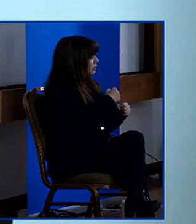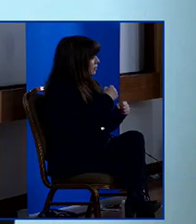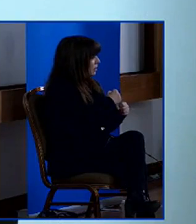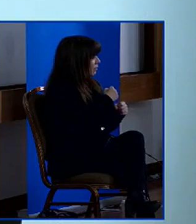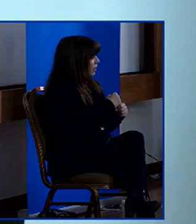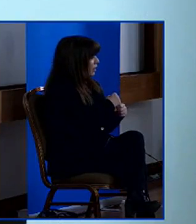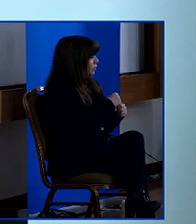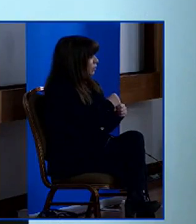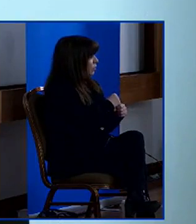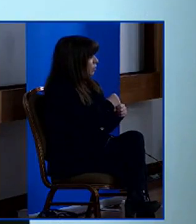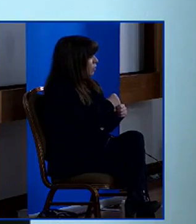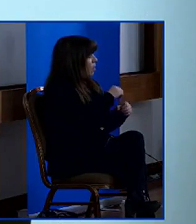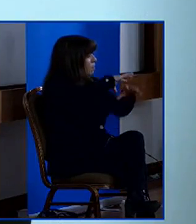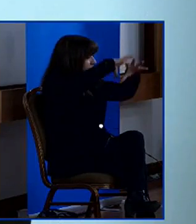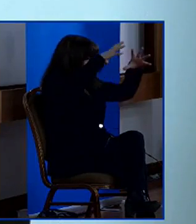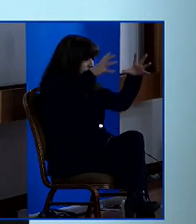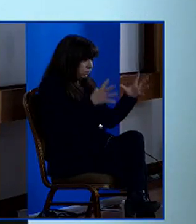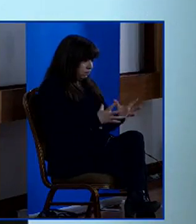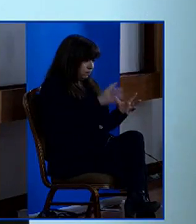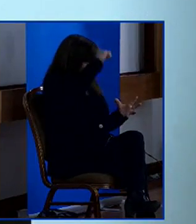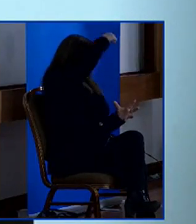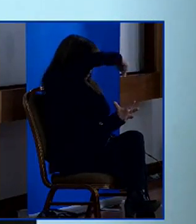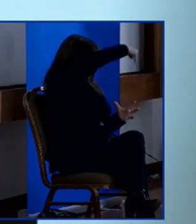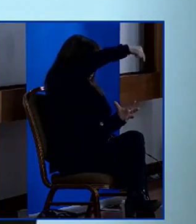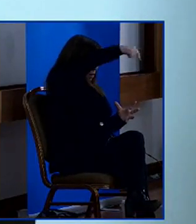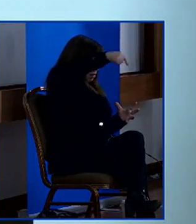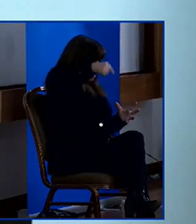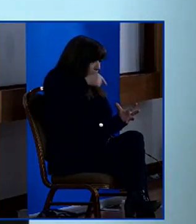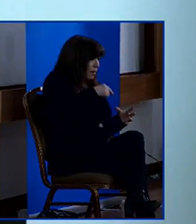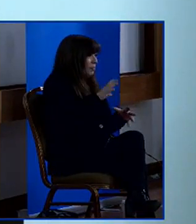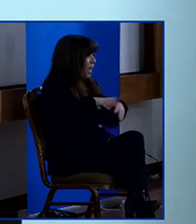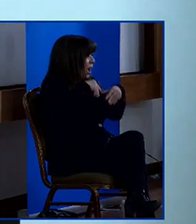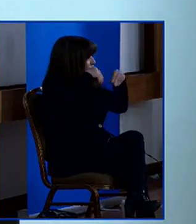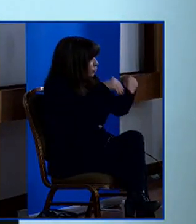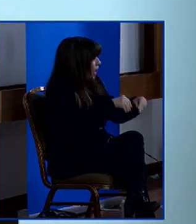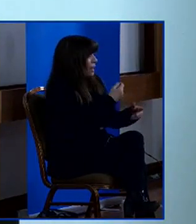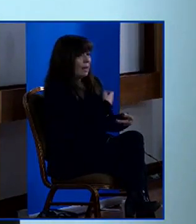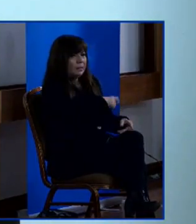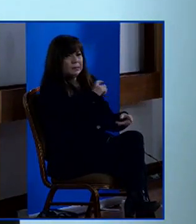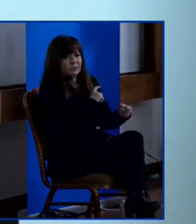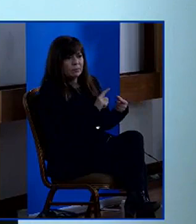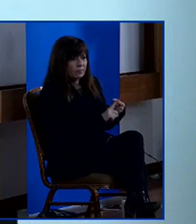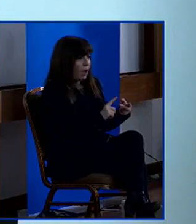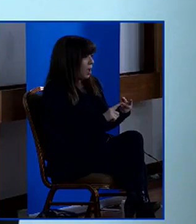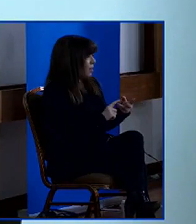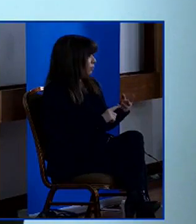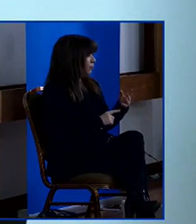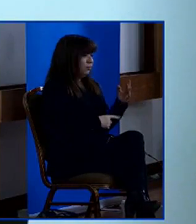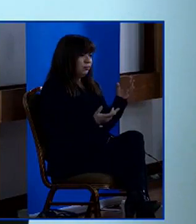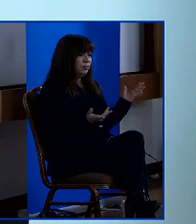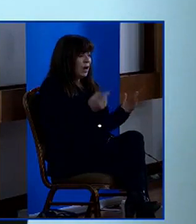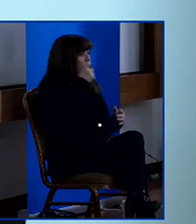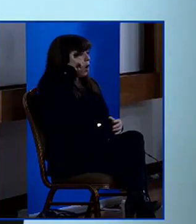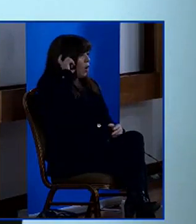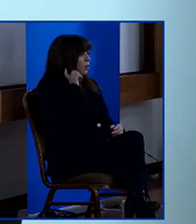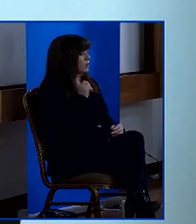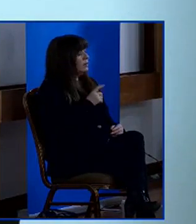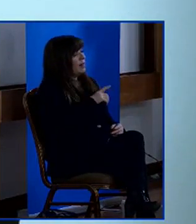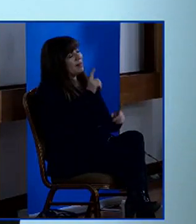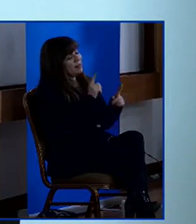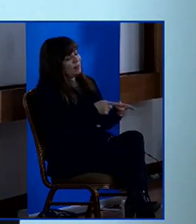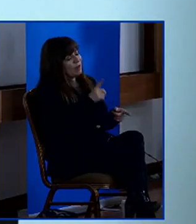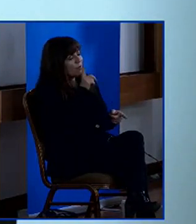muchos países del mundo, somos líderes en Australia, en UK y en España, y somos conscientes que tenemos que tener